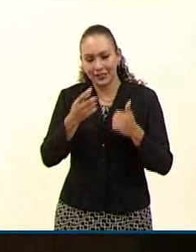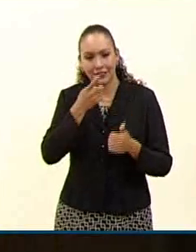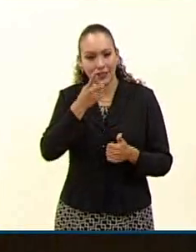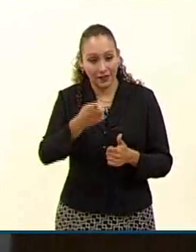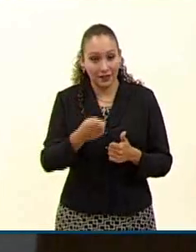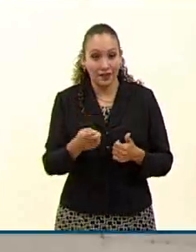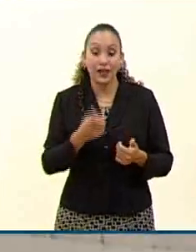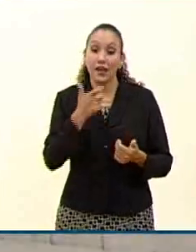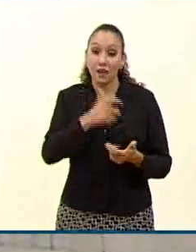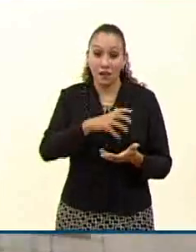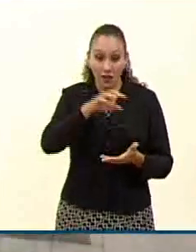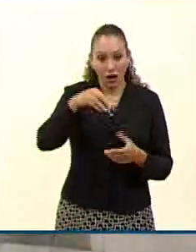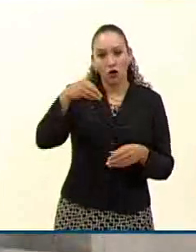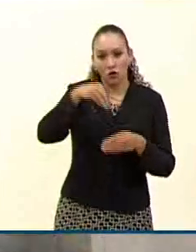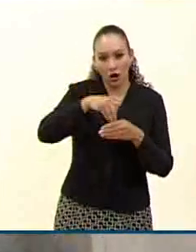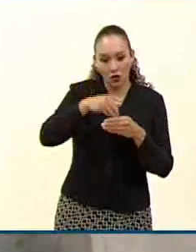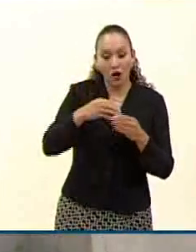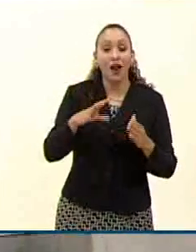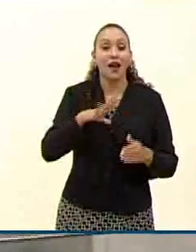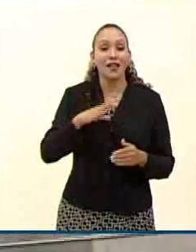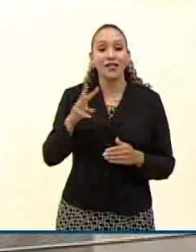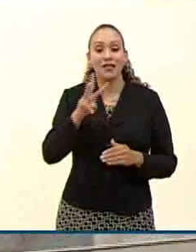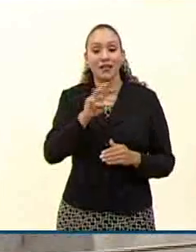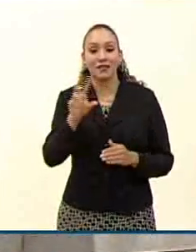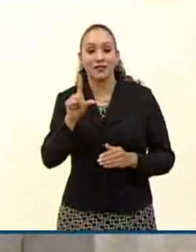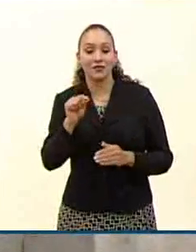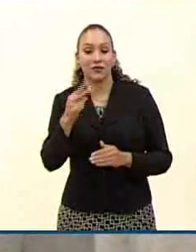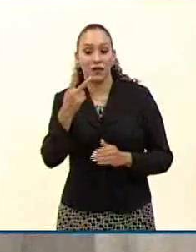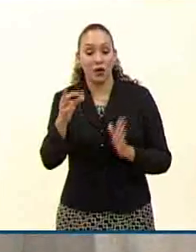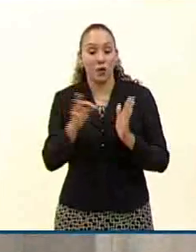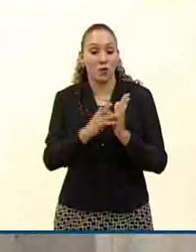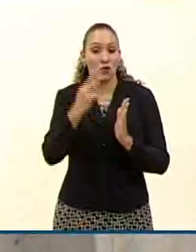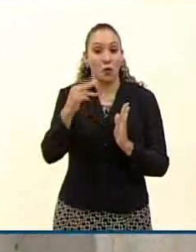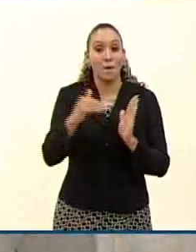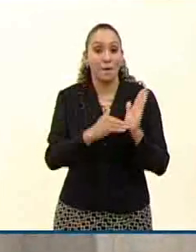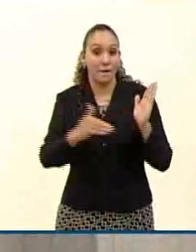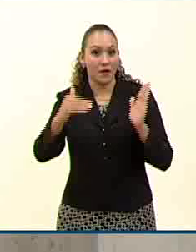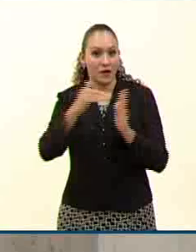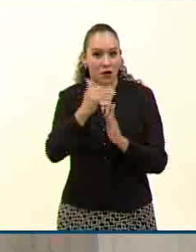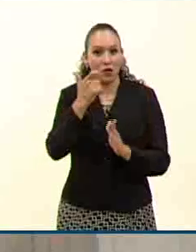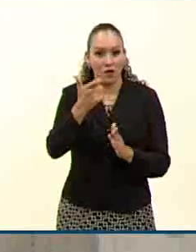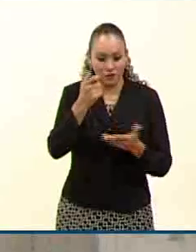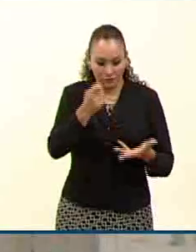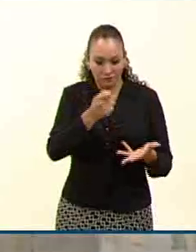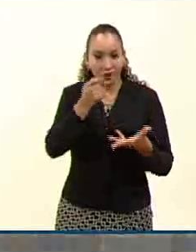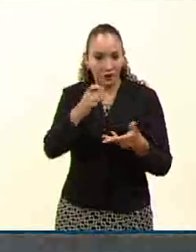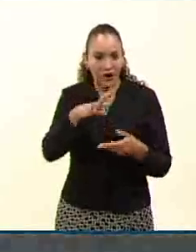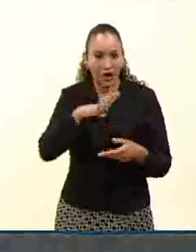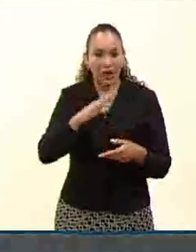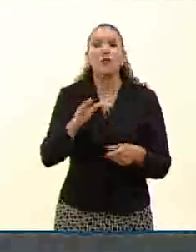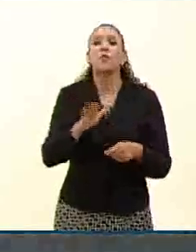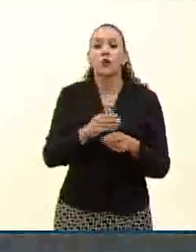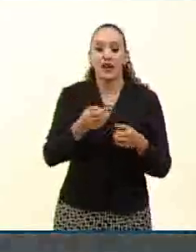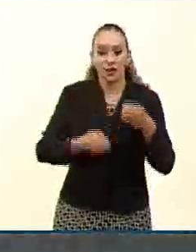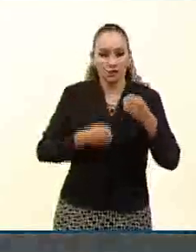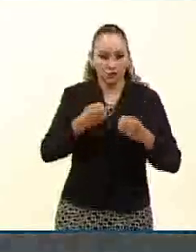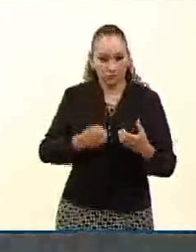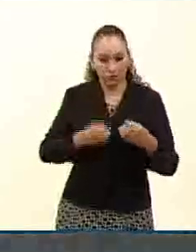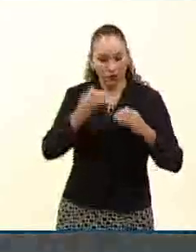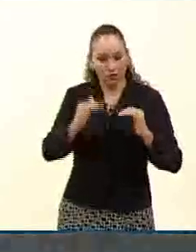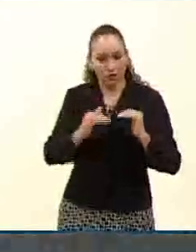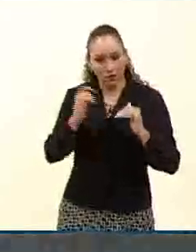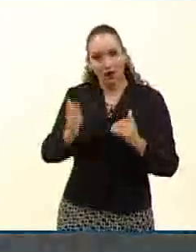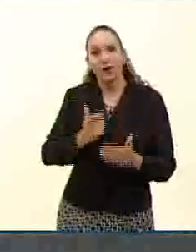totales en la administración pública sumaron 372.2 millones de pesos, de los cuales el Poder Judicial aportó